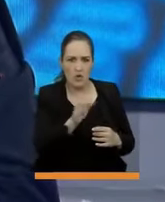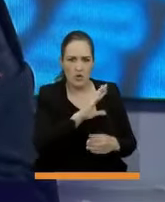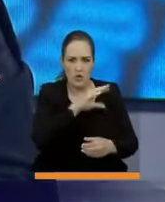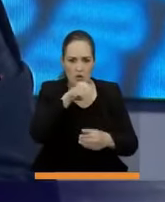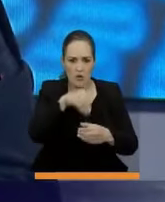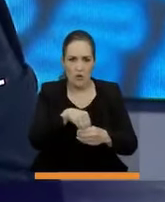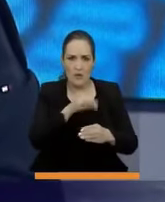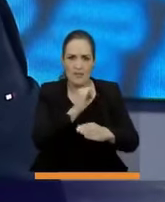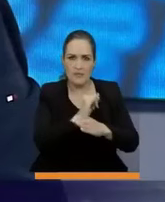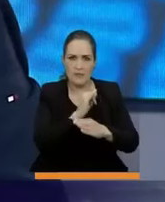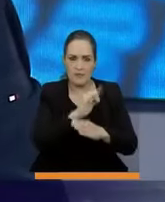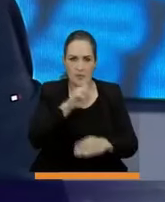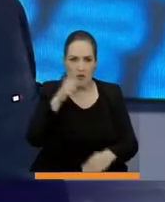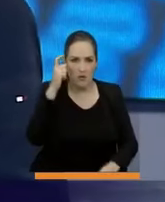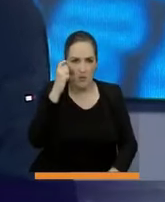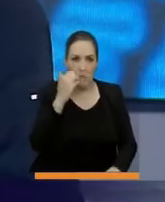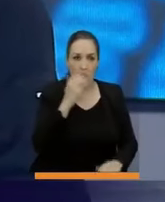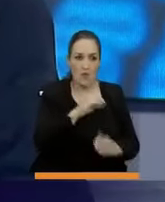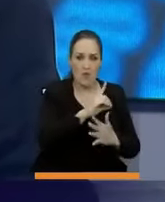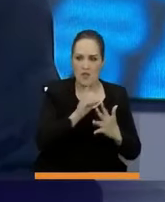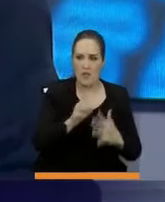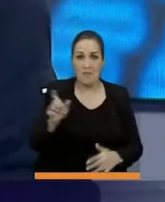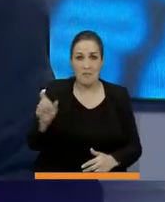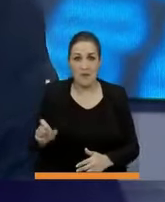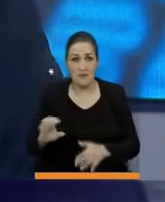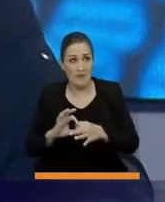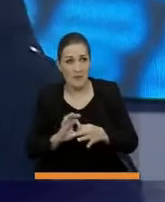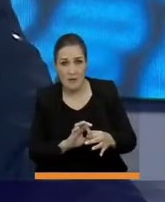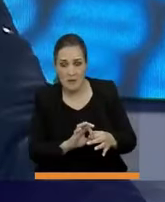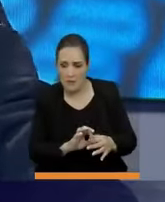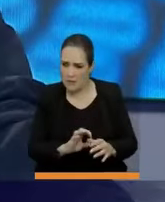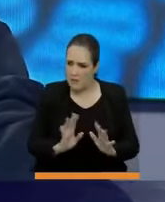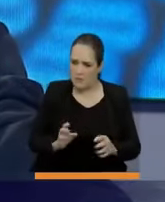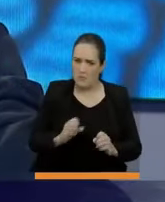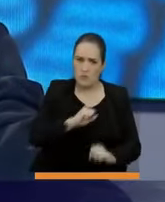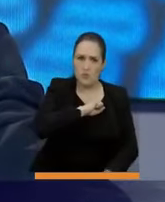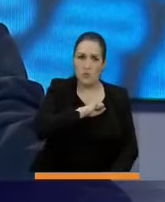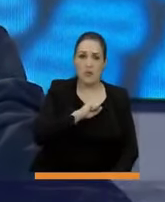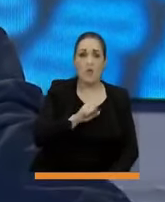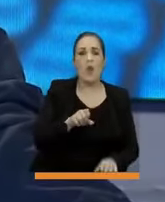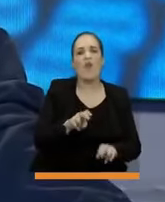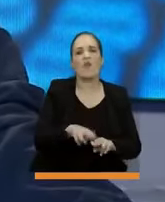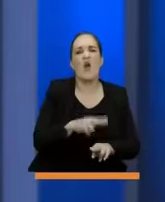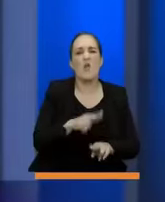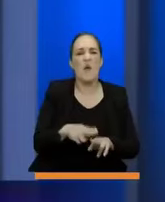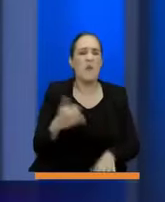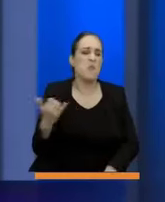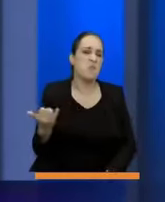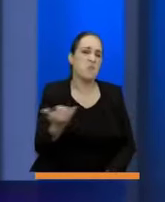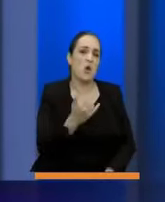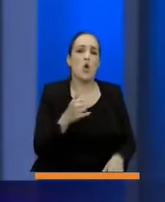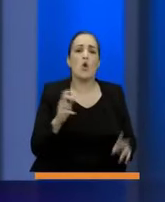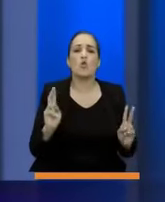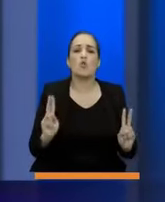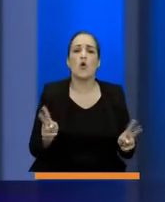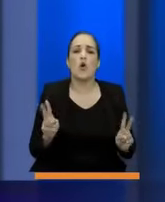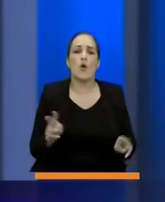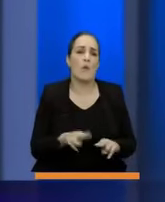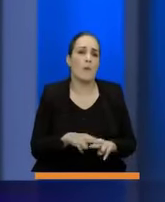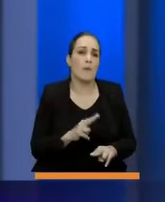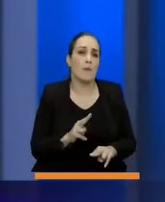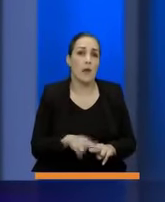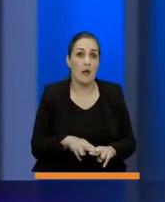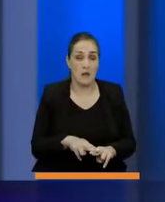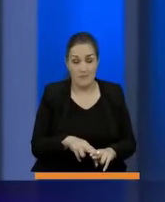las instituciones del Estado como la DIAN. Entonces, eso es algo que se naturalizó. Sacarlo, se normalizó. Se normalizó